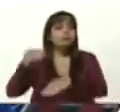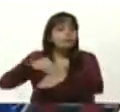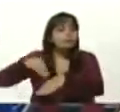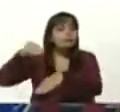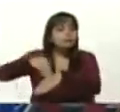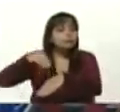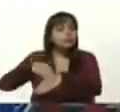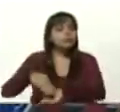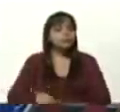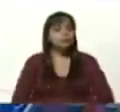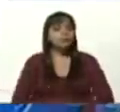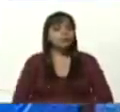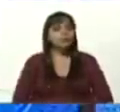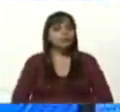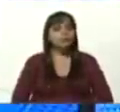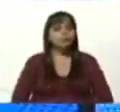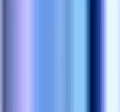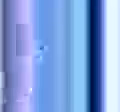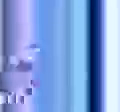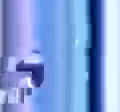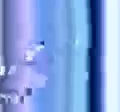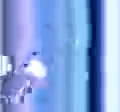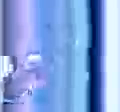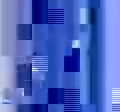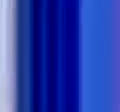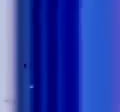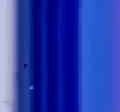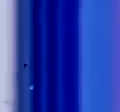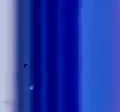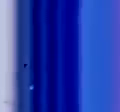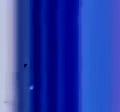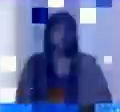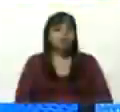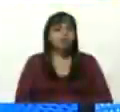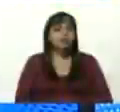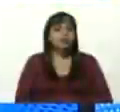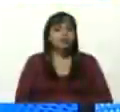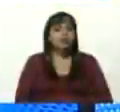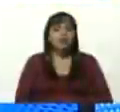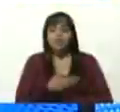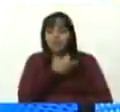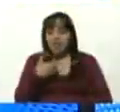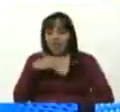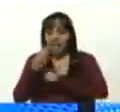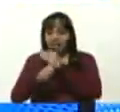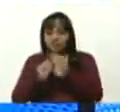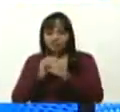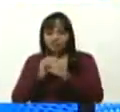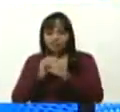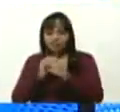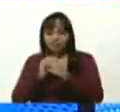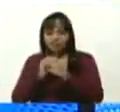¡Alerta! Es que se dice. ¡Alerta! ¡Mina! ¡Conspiración!